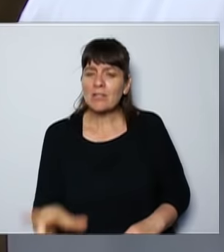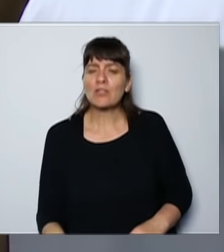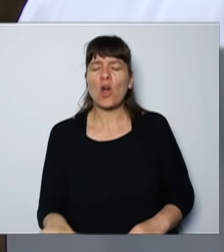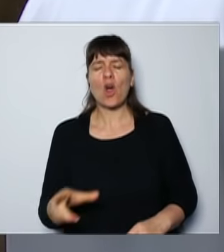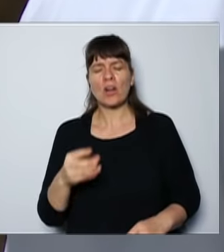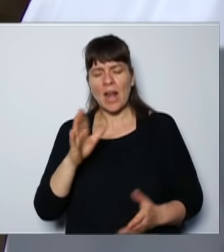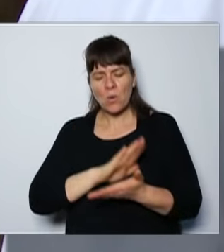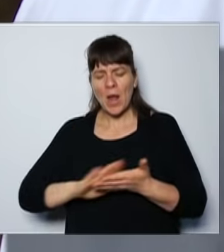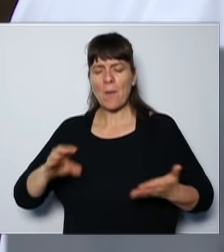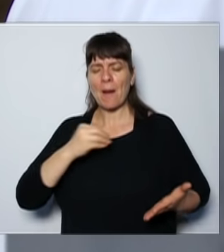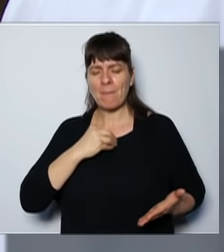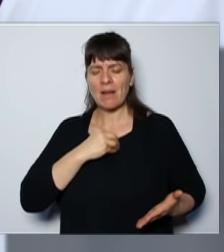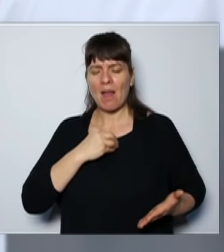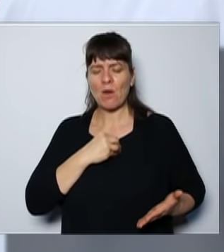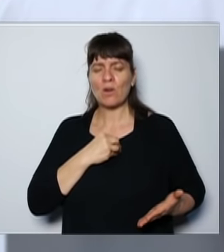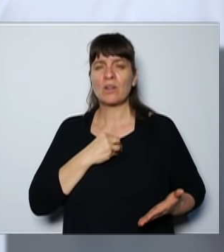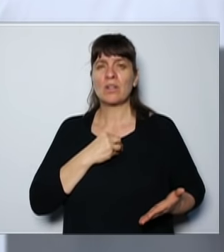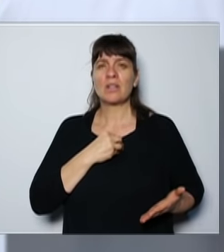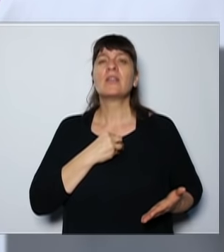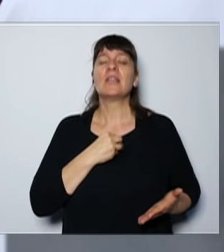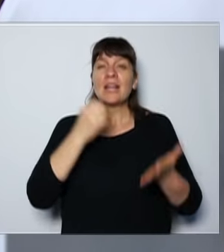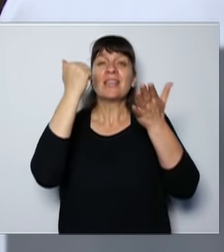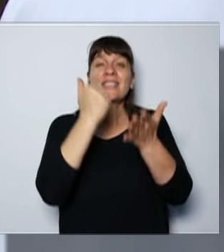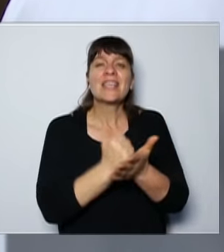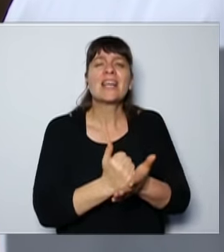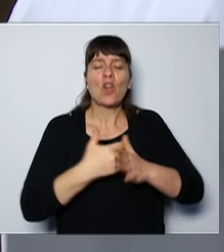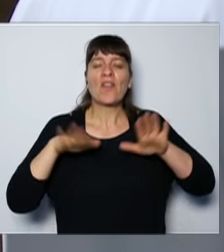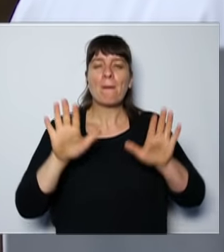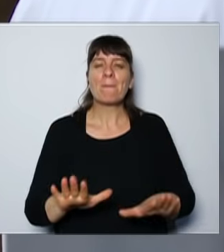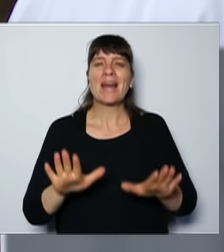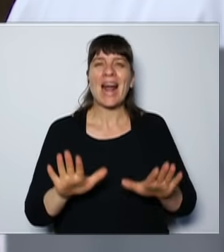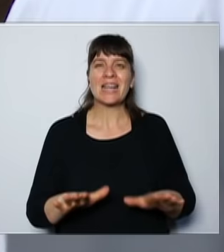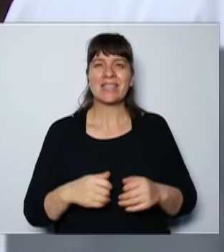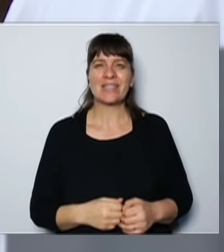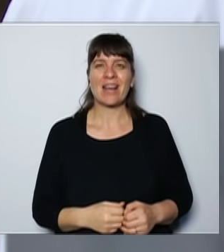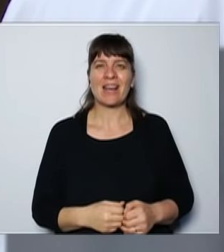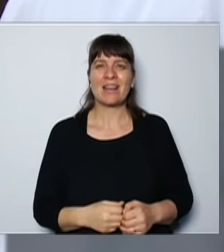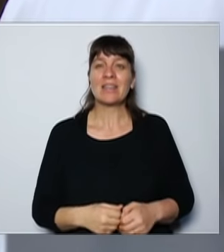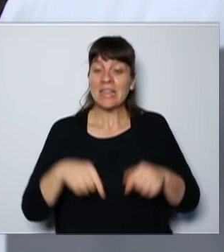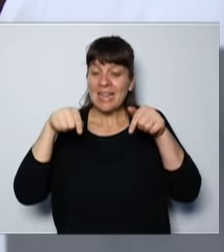De esperanza.